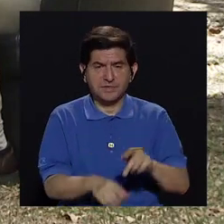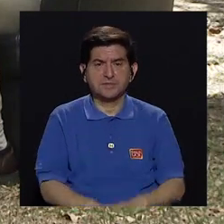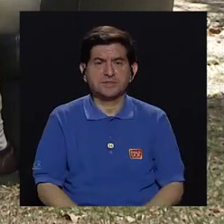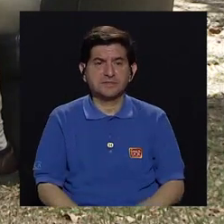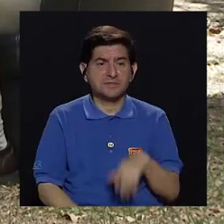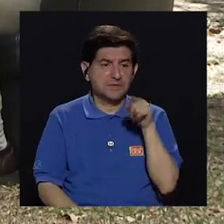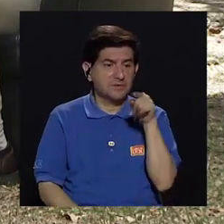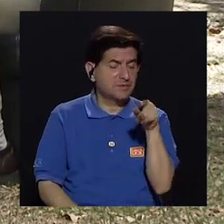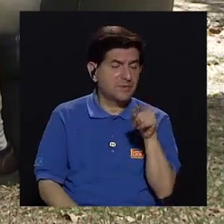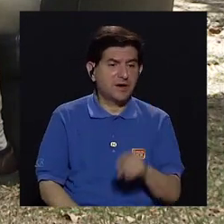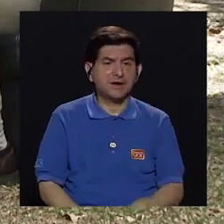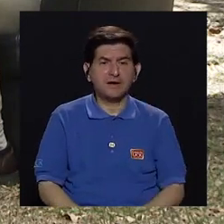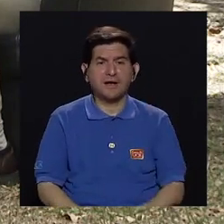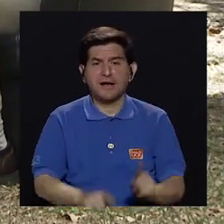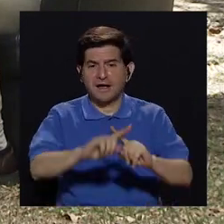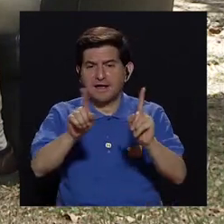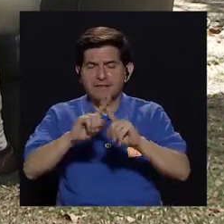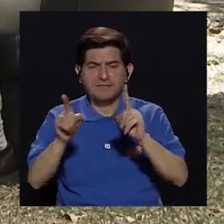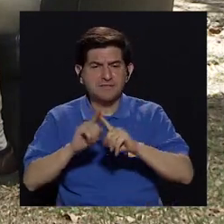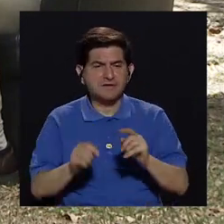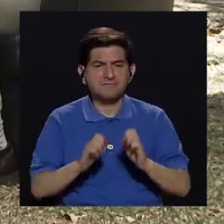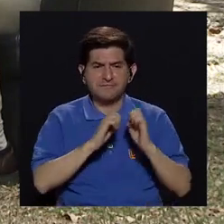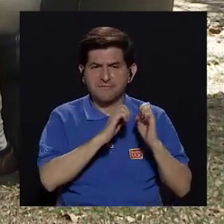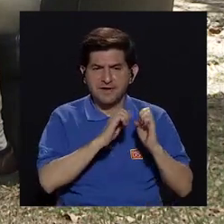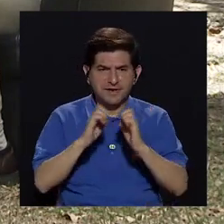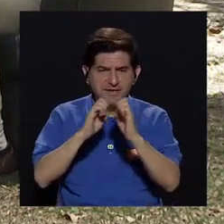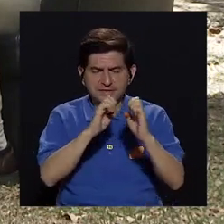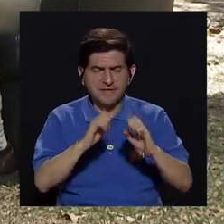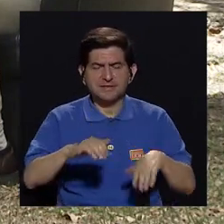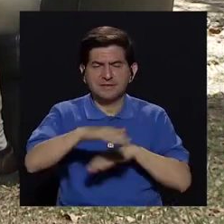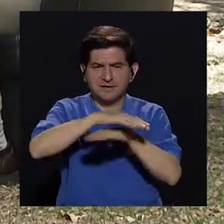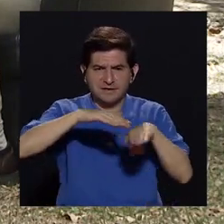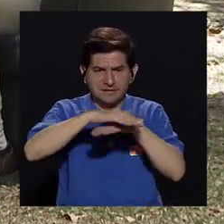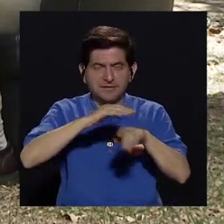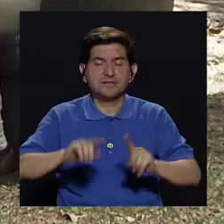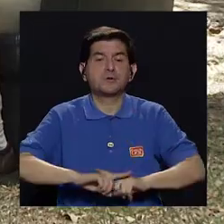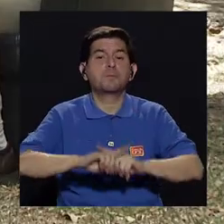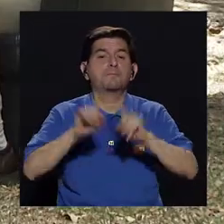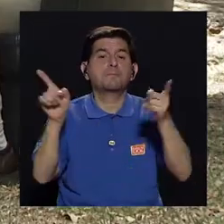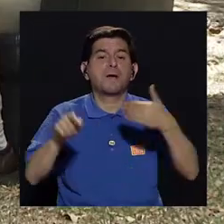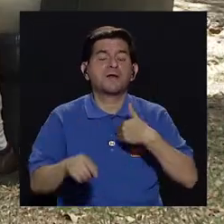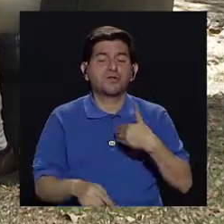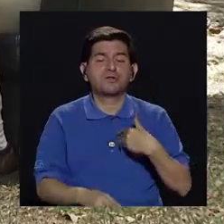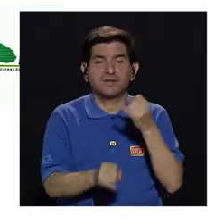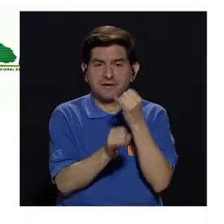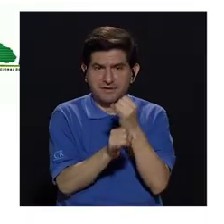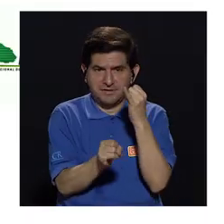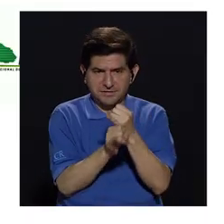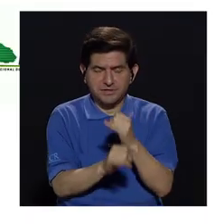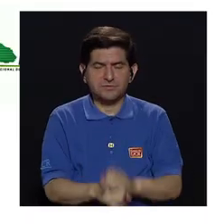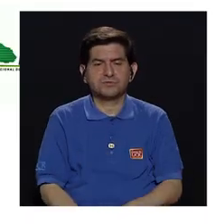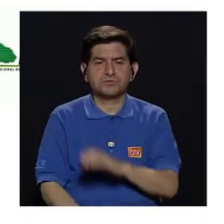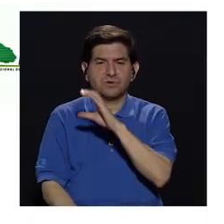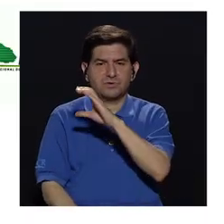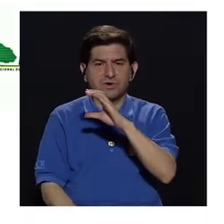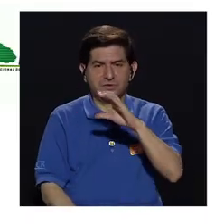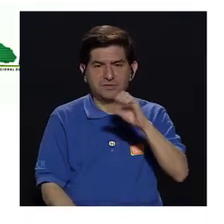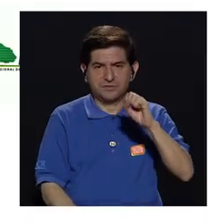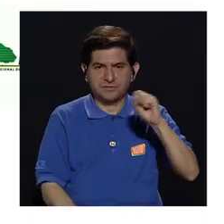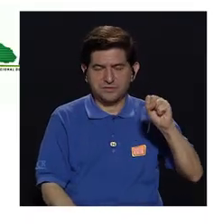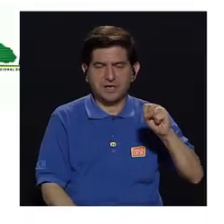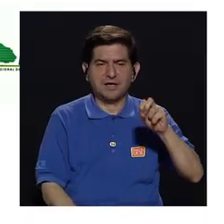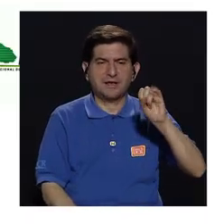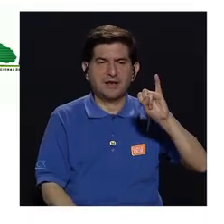una o en un otra pilar de la estrategia, pero tenemos instituciones como la Caja, el